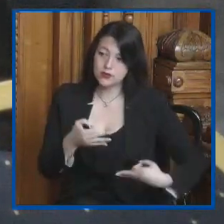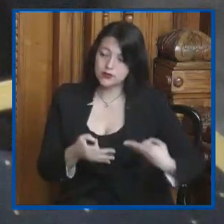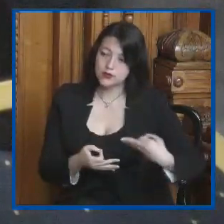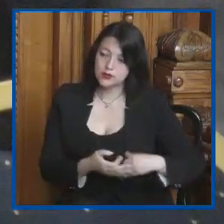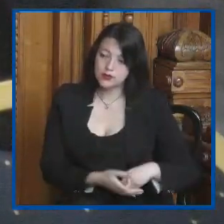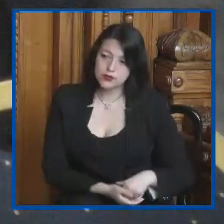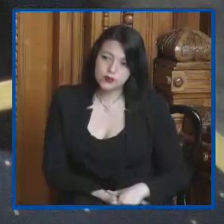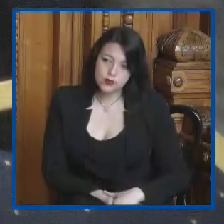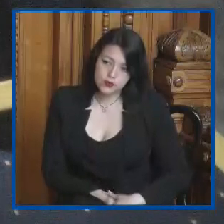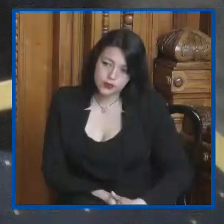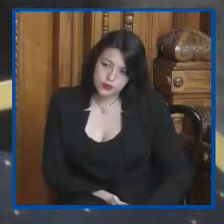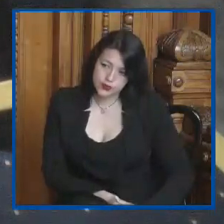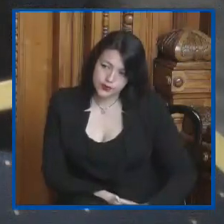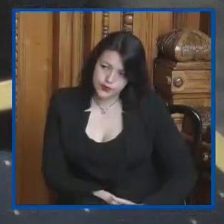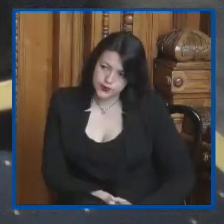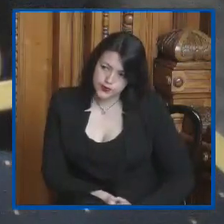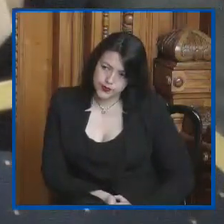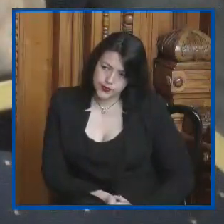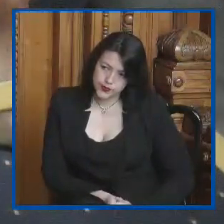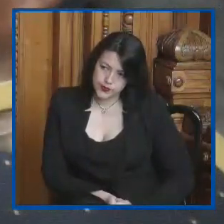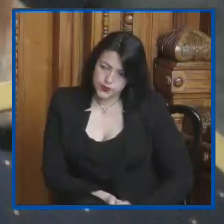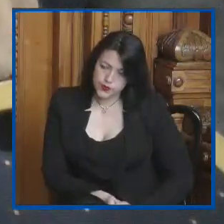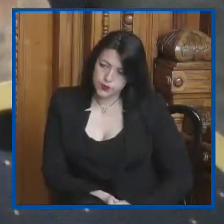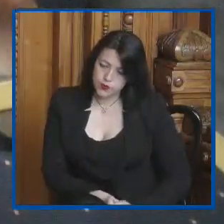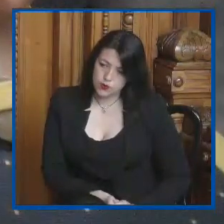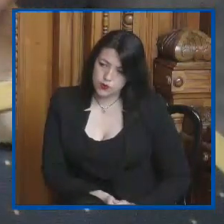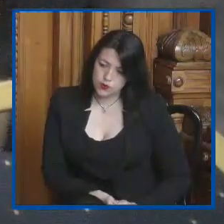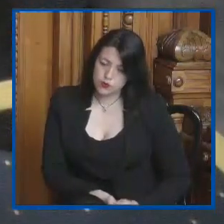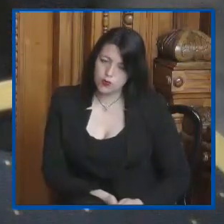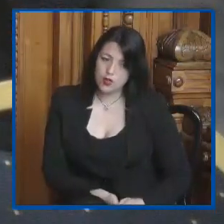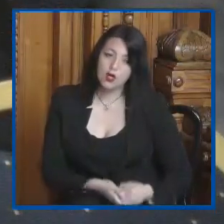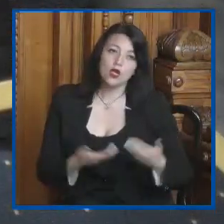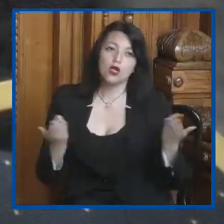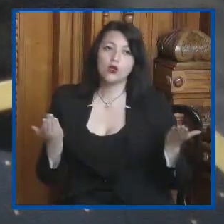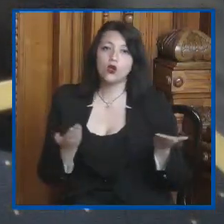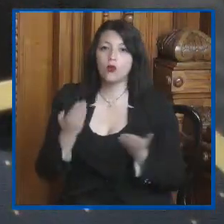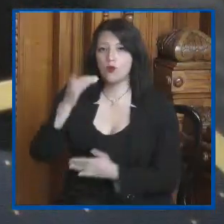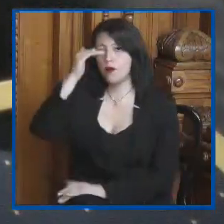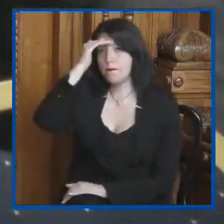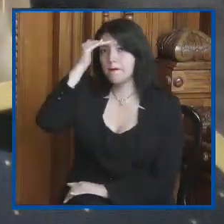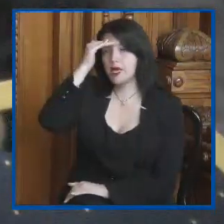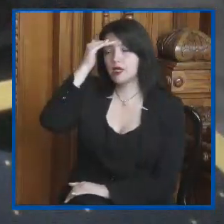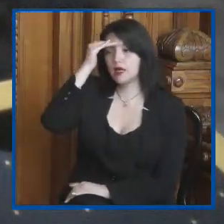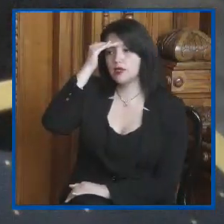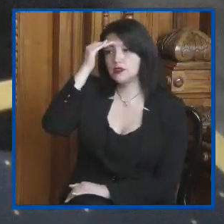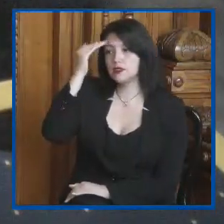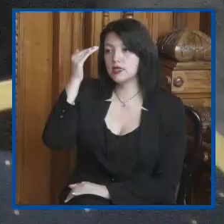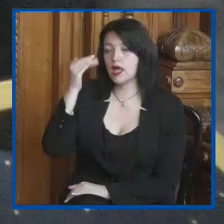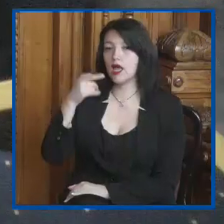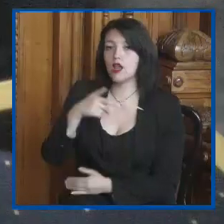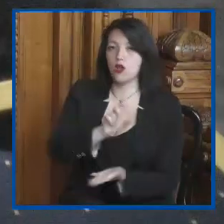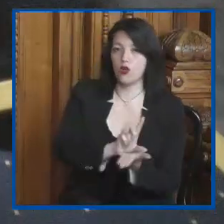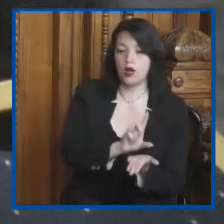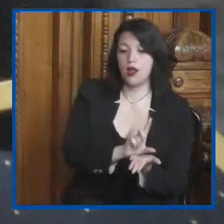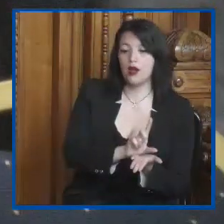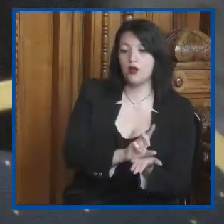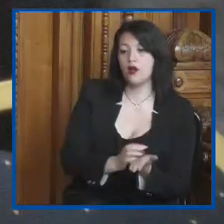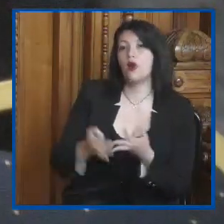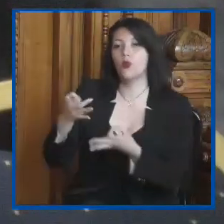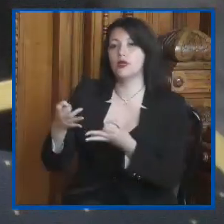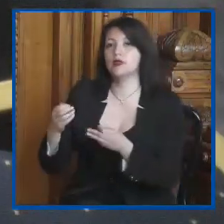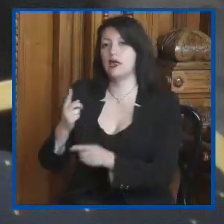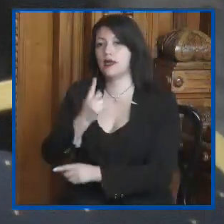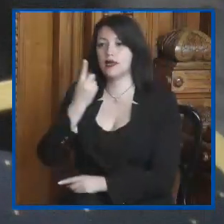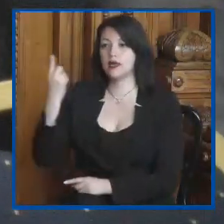ciudadanos. ¿Cómo se relaciona esta experiencia local con la justicia en general y cuál es